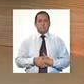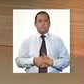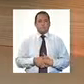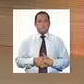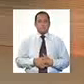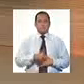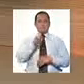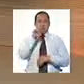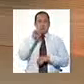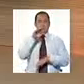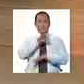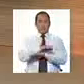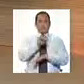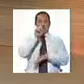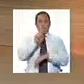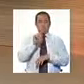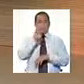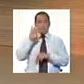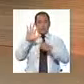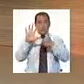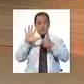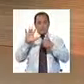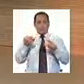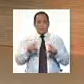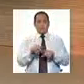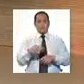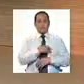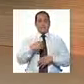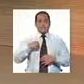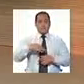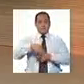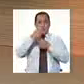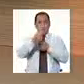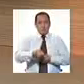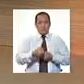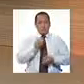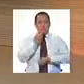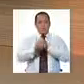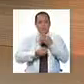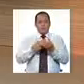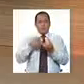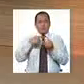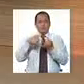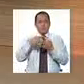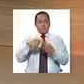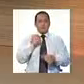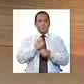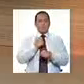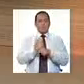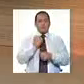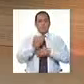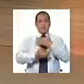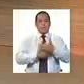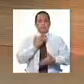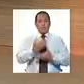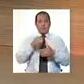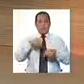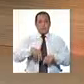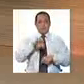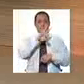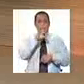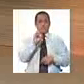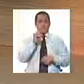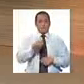Una de la tarde con 46 minutos. El Ministerio de Agricultura ha anunciado las actividades que se desarrollarán este 30 de